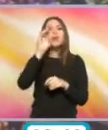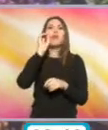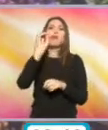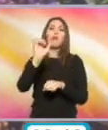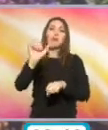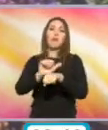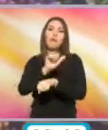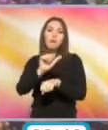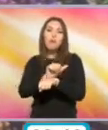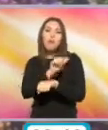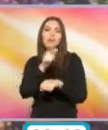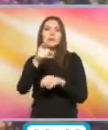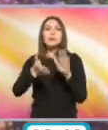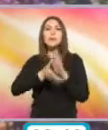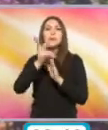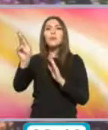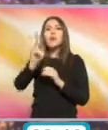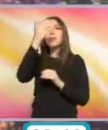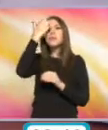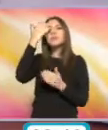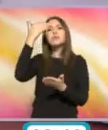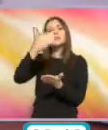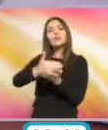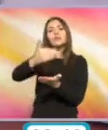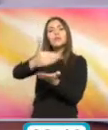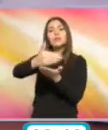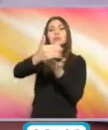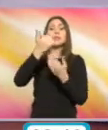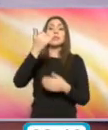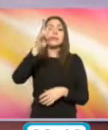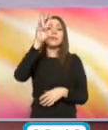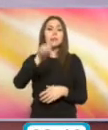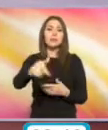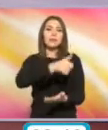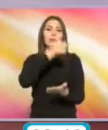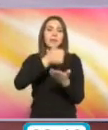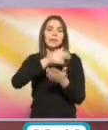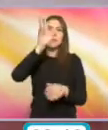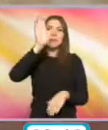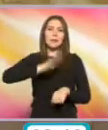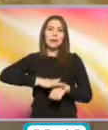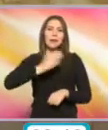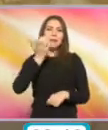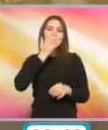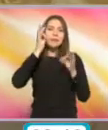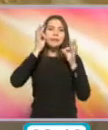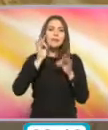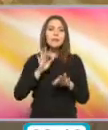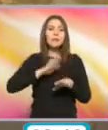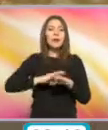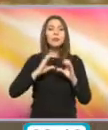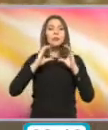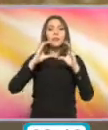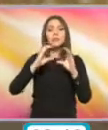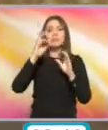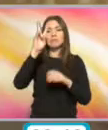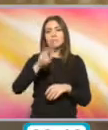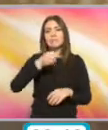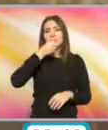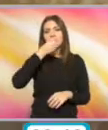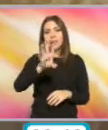La verdad es que es una ciudad increíble, o sea, Sí. una de las ciudades más tradicionales, más, digamos, mejor conservadas, incluso con